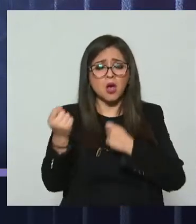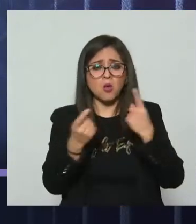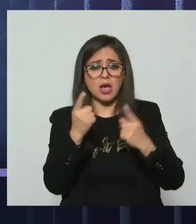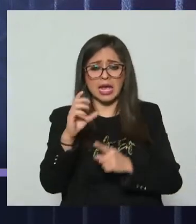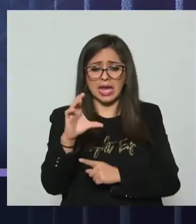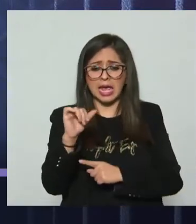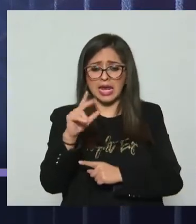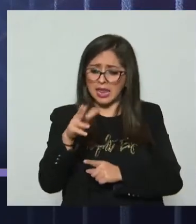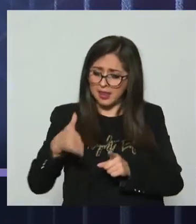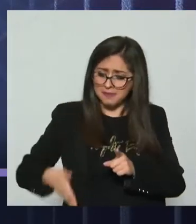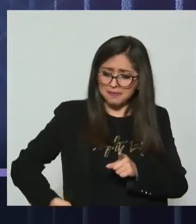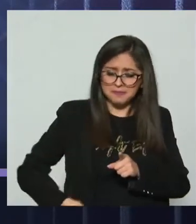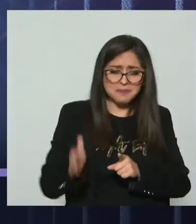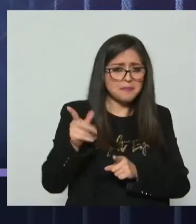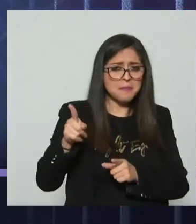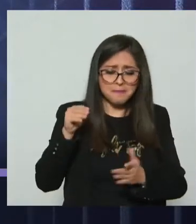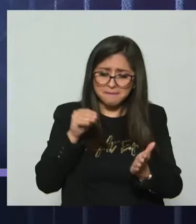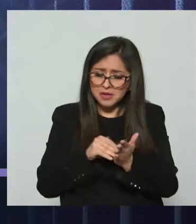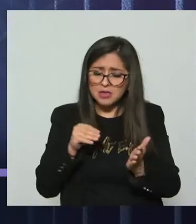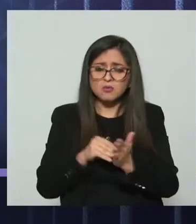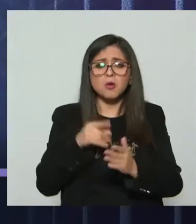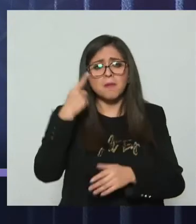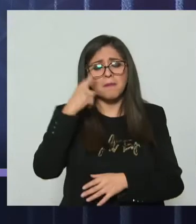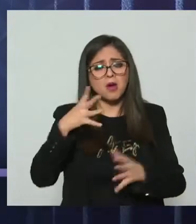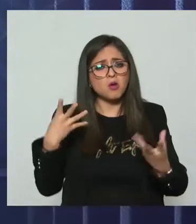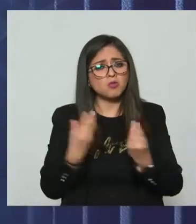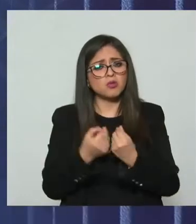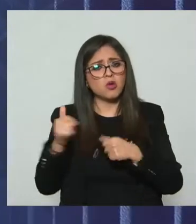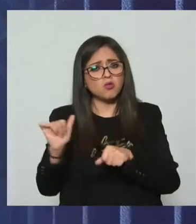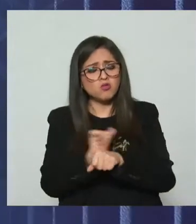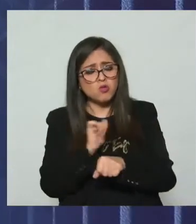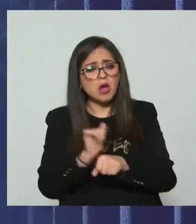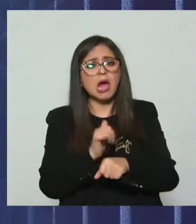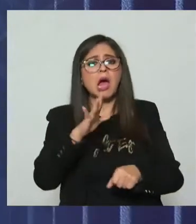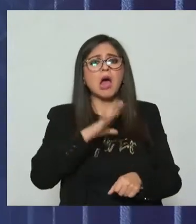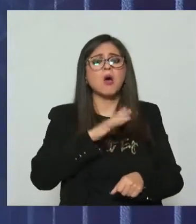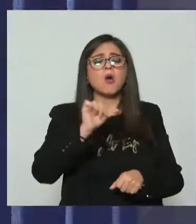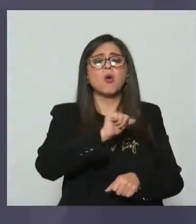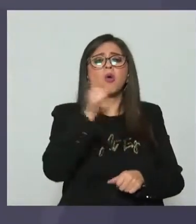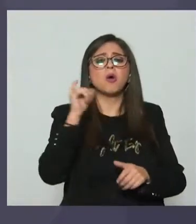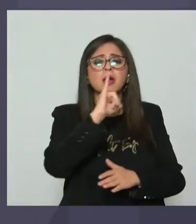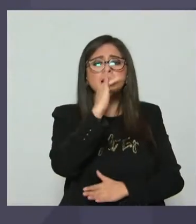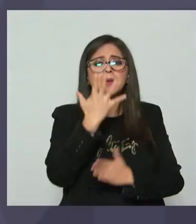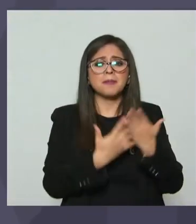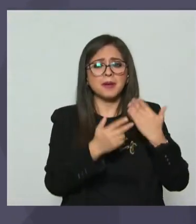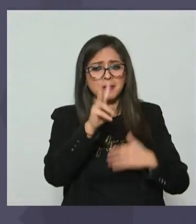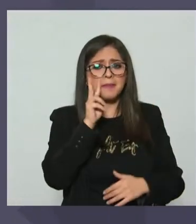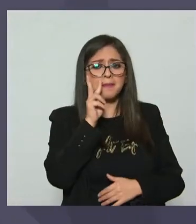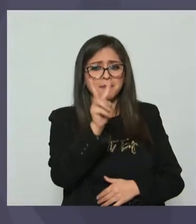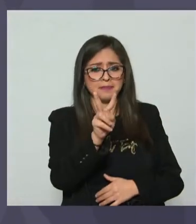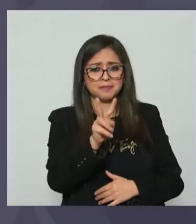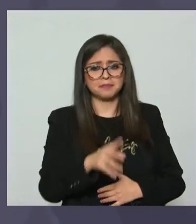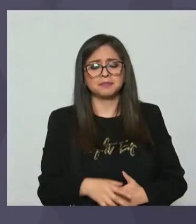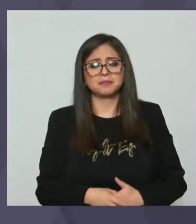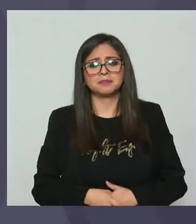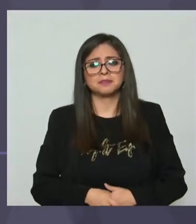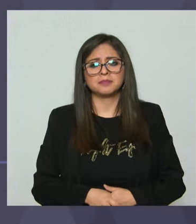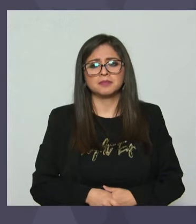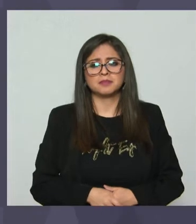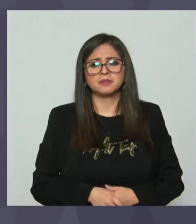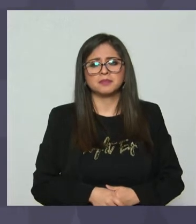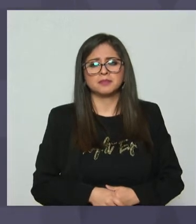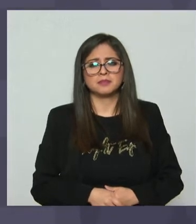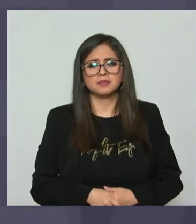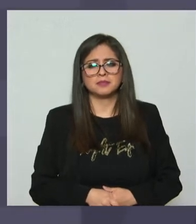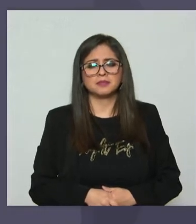por supuesto que se continuarán estos carriles para los vehículos. Tenemos otro gráfico en donde podemos ver incluso esto, ahí lo tiene usted,